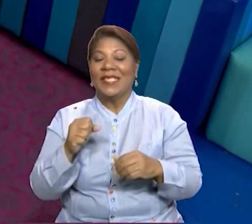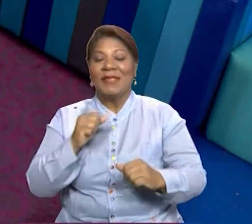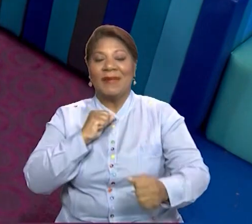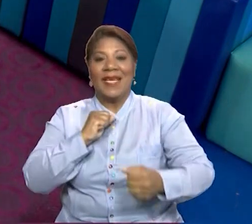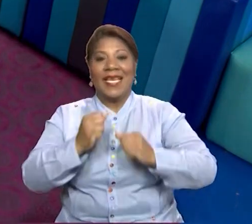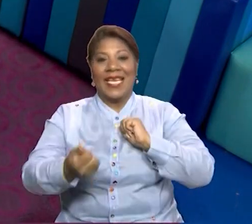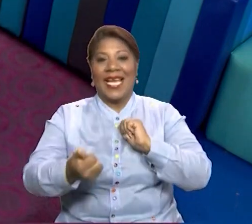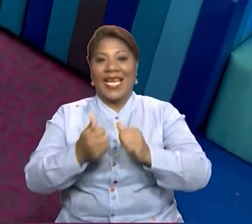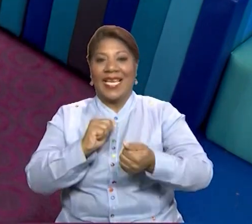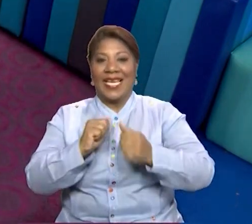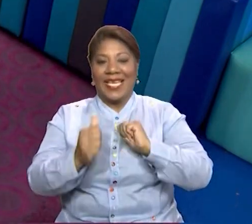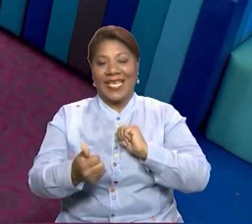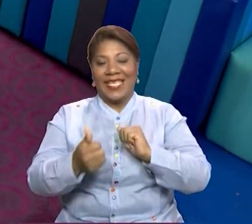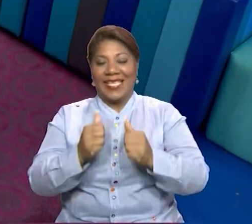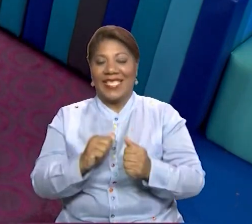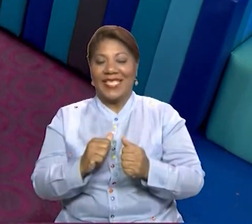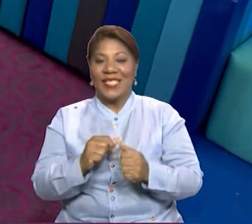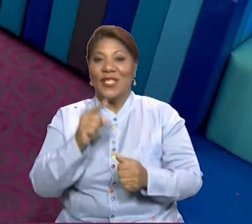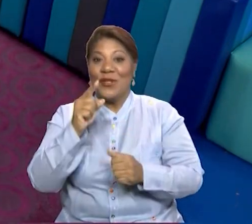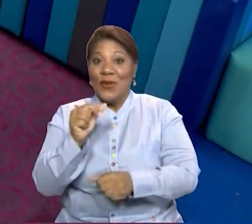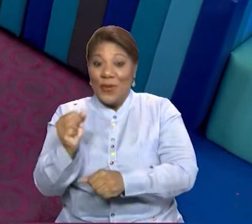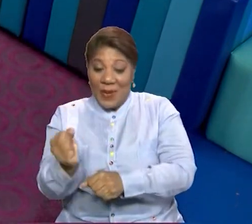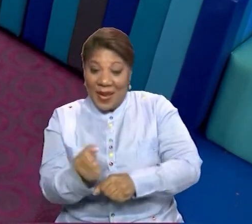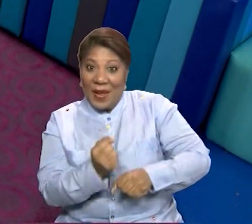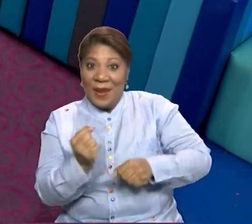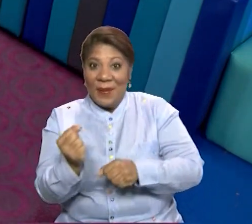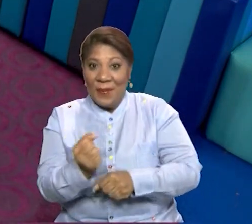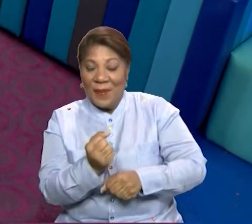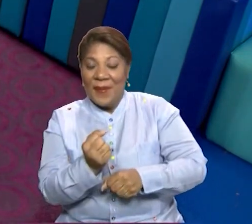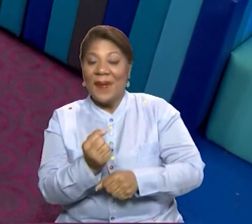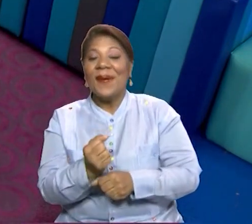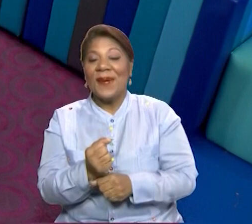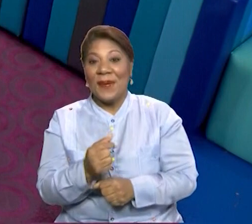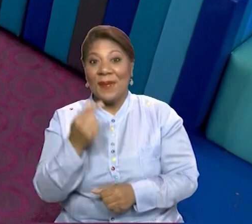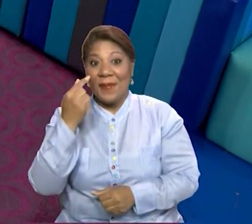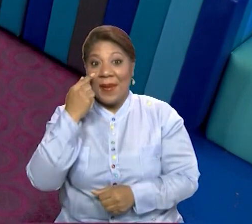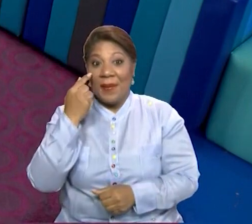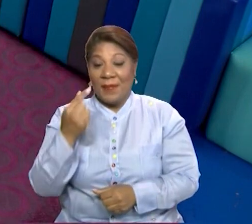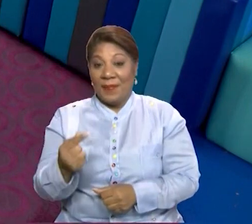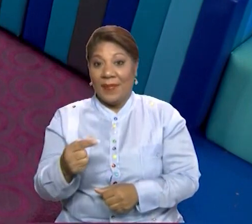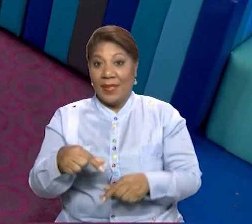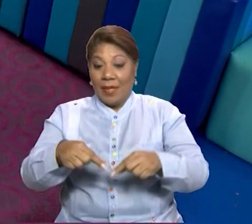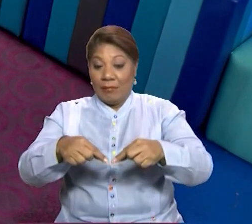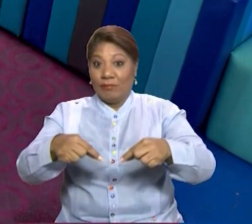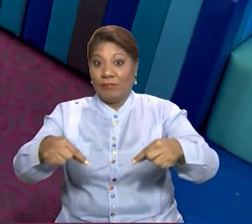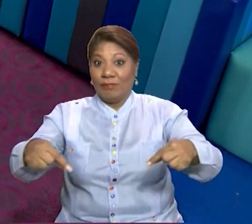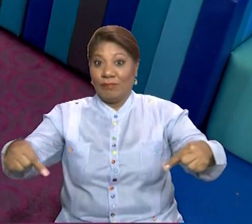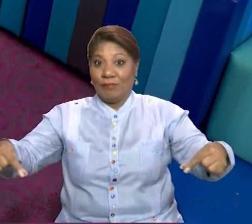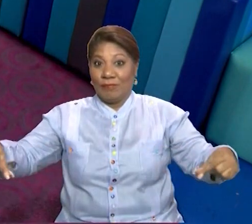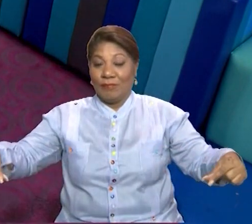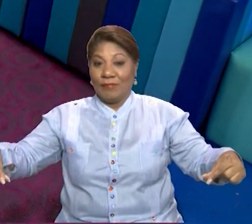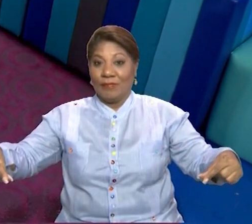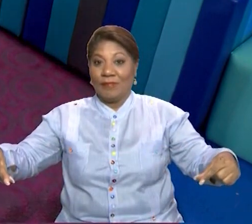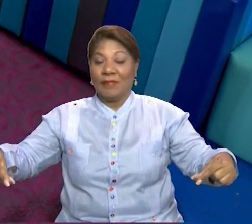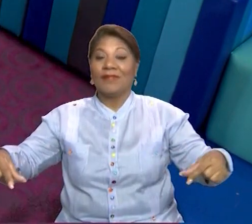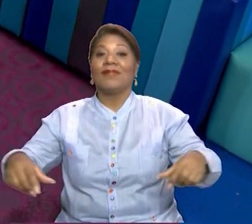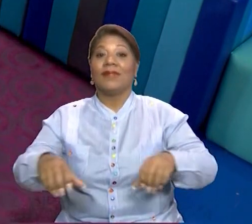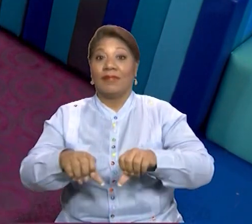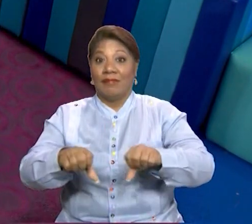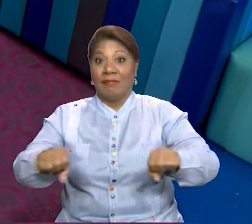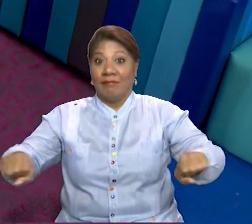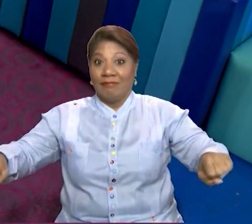Yo tengo una vara aquí y esa es la que va a ser el papel de mi palo de